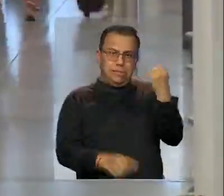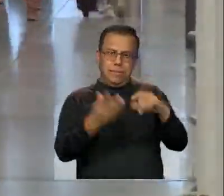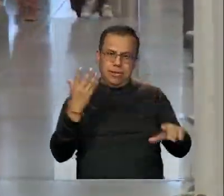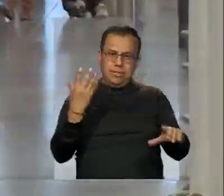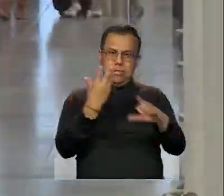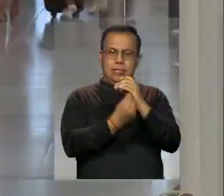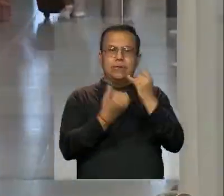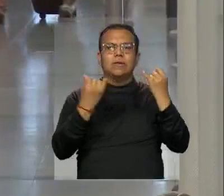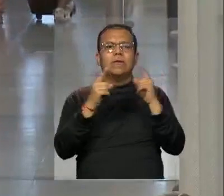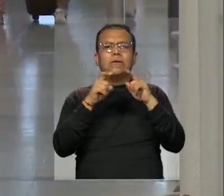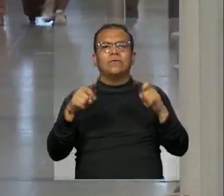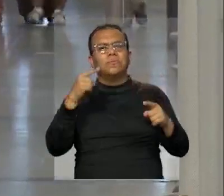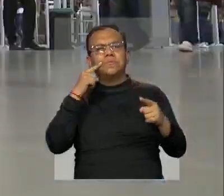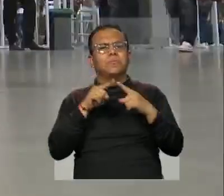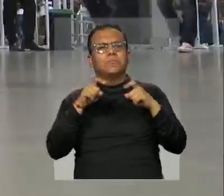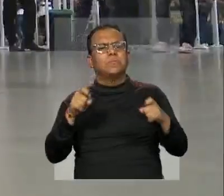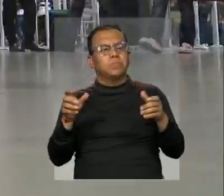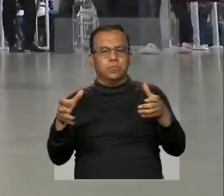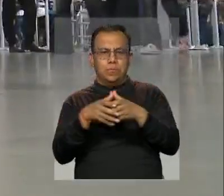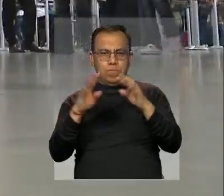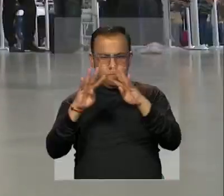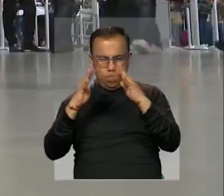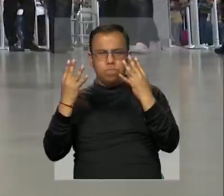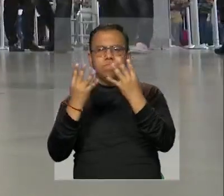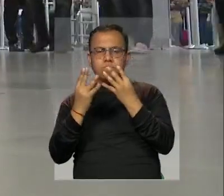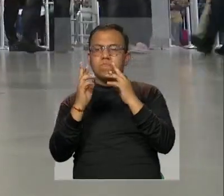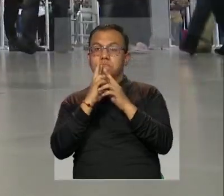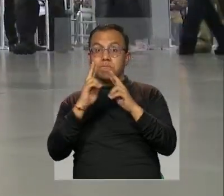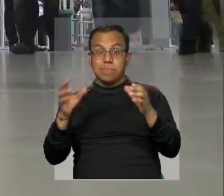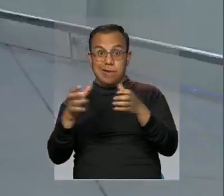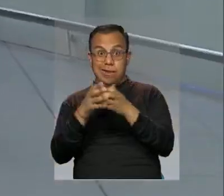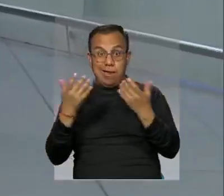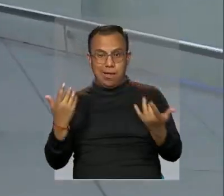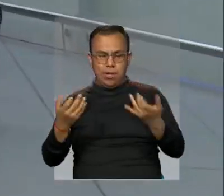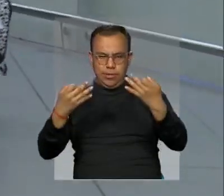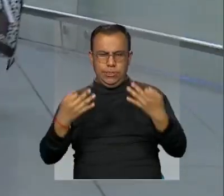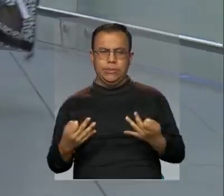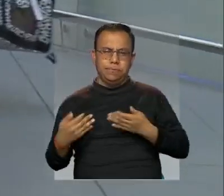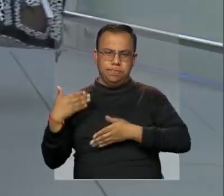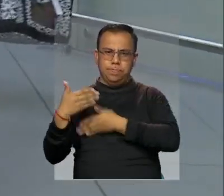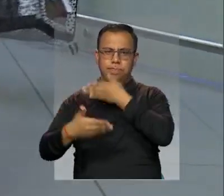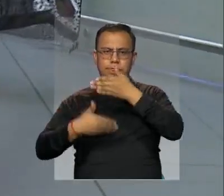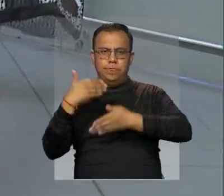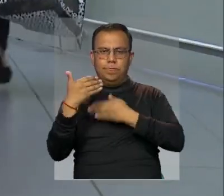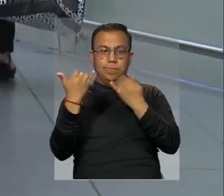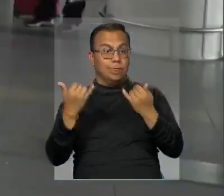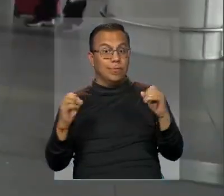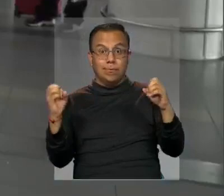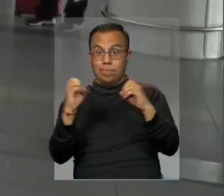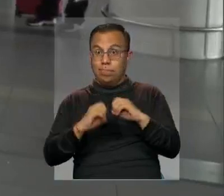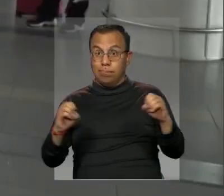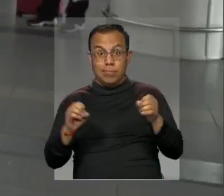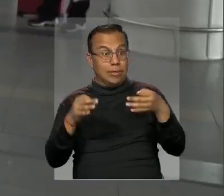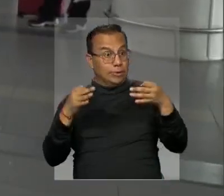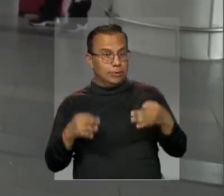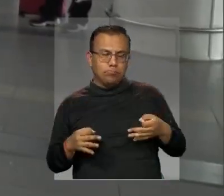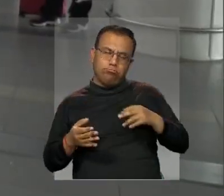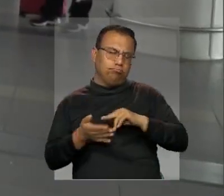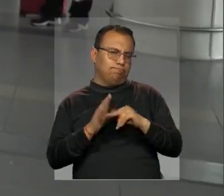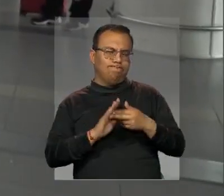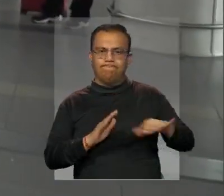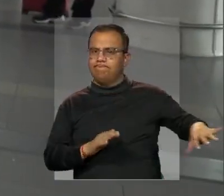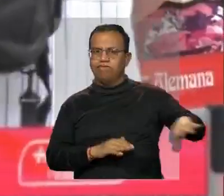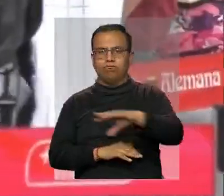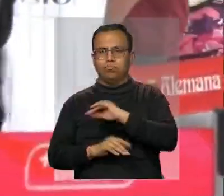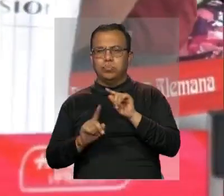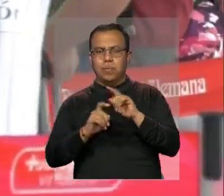Los trabajadores aéreos le piden al Congreso de la República dar celeridad al proyecto, pues de no contar con las garantías, todo lo